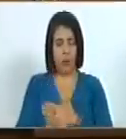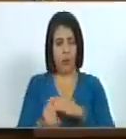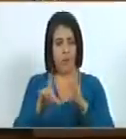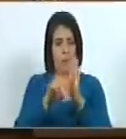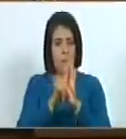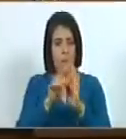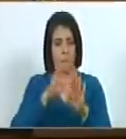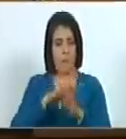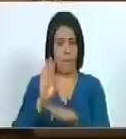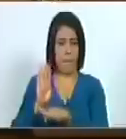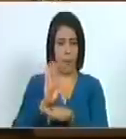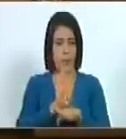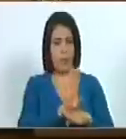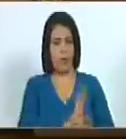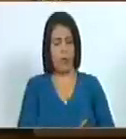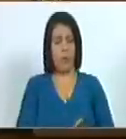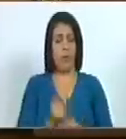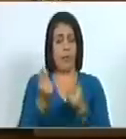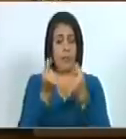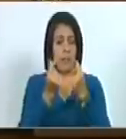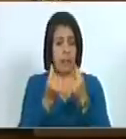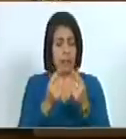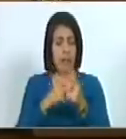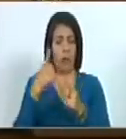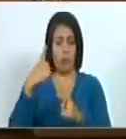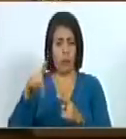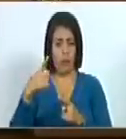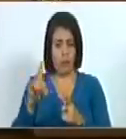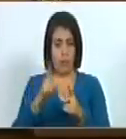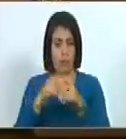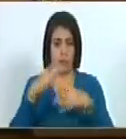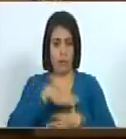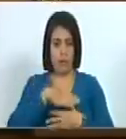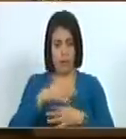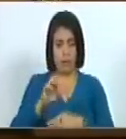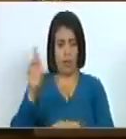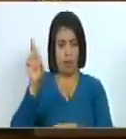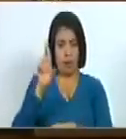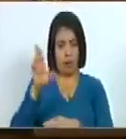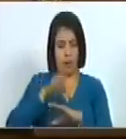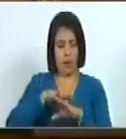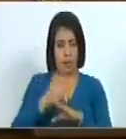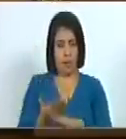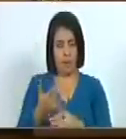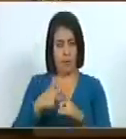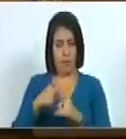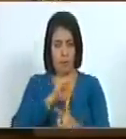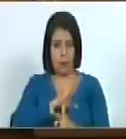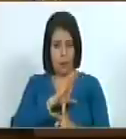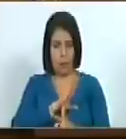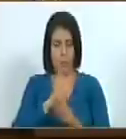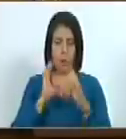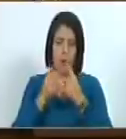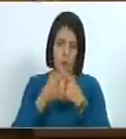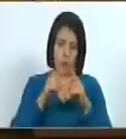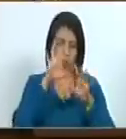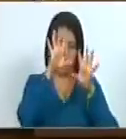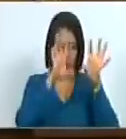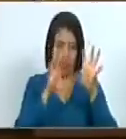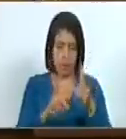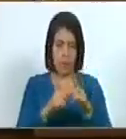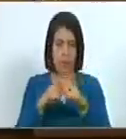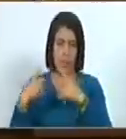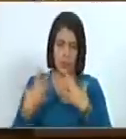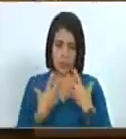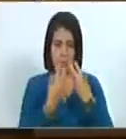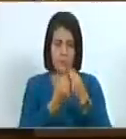ley para la protección de los activos, derechos e intereses de la República y sus entidades en el extranjero, acompañado